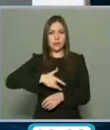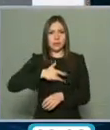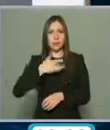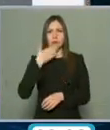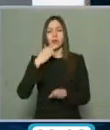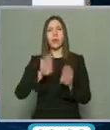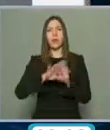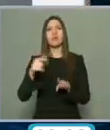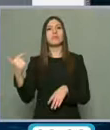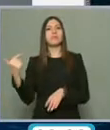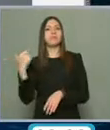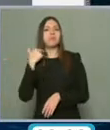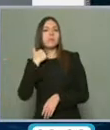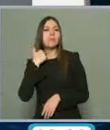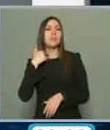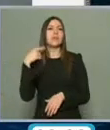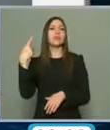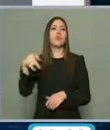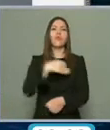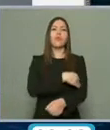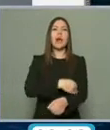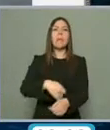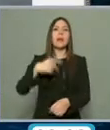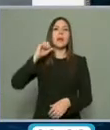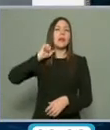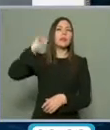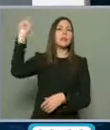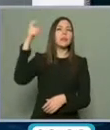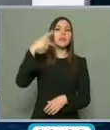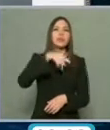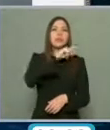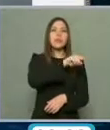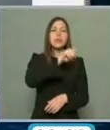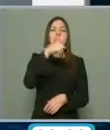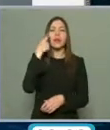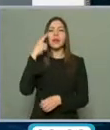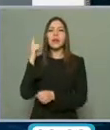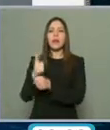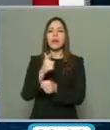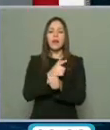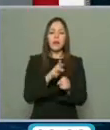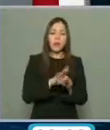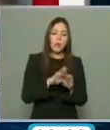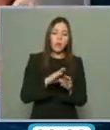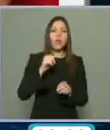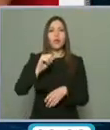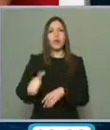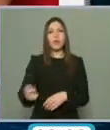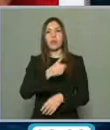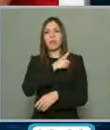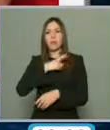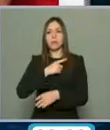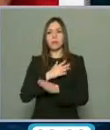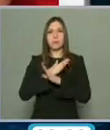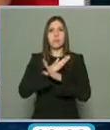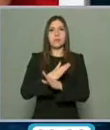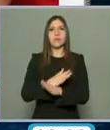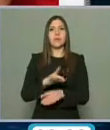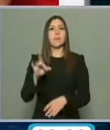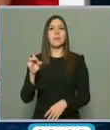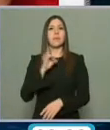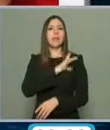los suicidios de las mujeres de su familia. Y por otro lado, tenía que protegerse del miedo